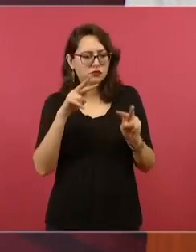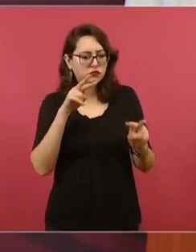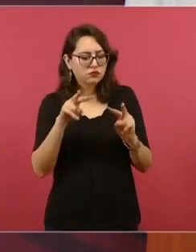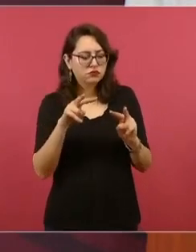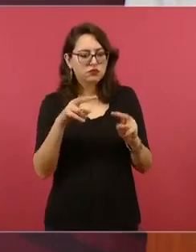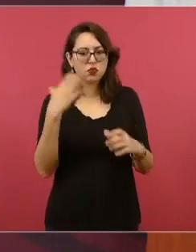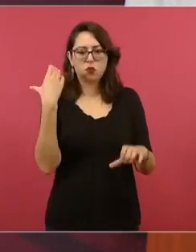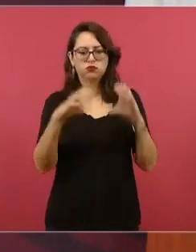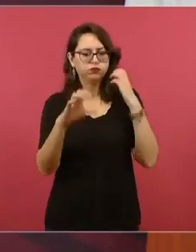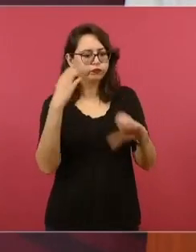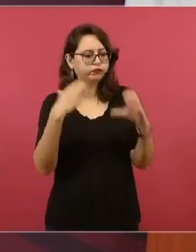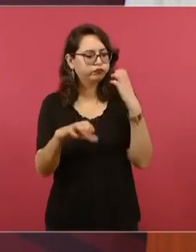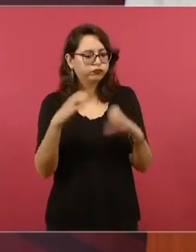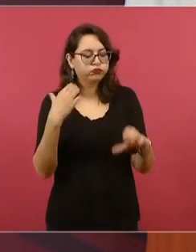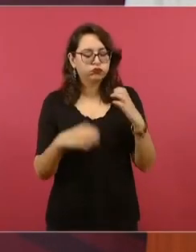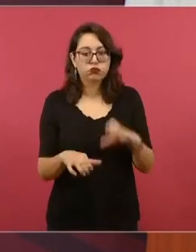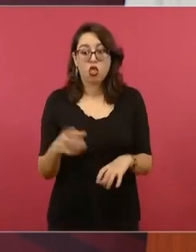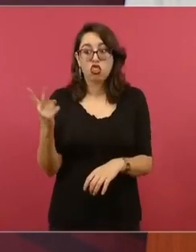personas, a ver si